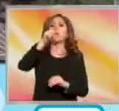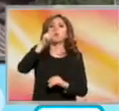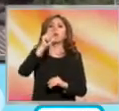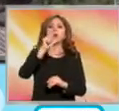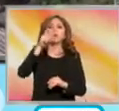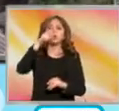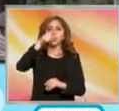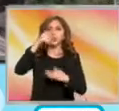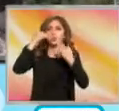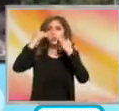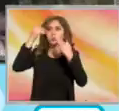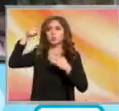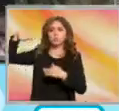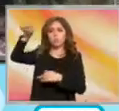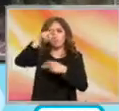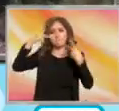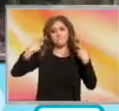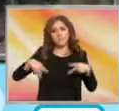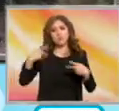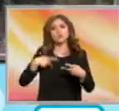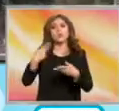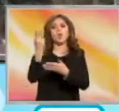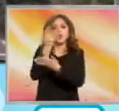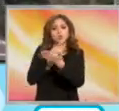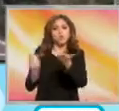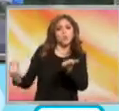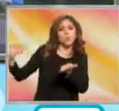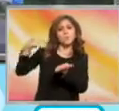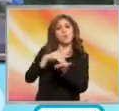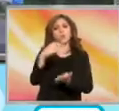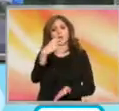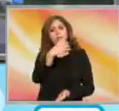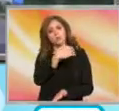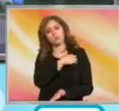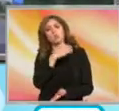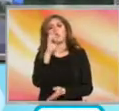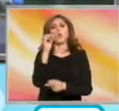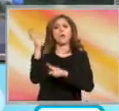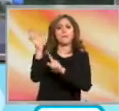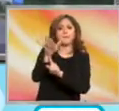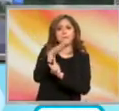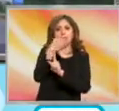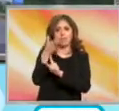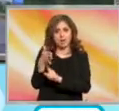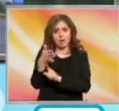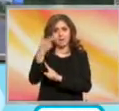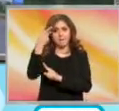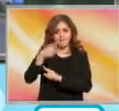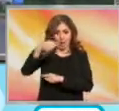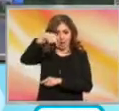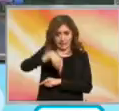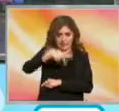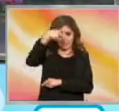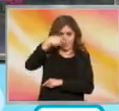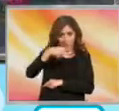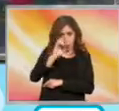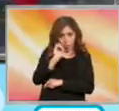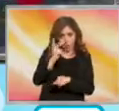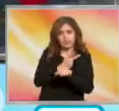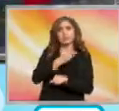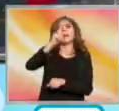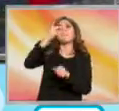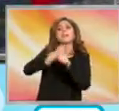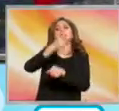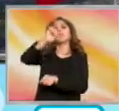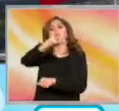ahí en algunos diseñadores que usan el escudo nacional, que usan la bandera. pero no ha sido en México, sino que ha sido en el extranjero. O sea, ¿qué pasa ahí o